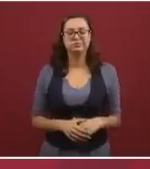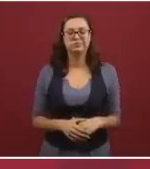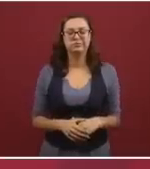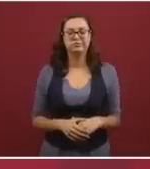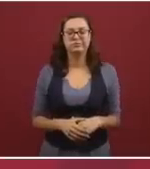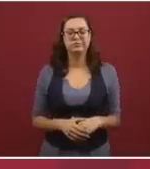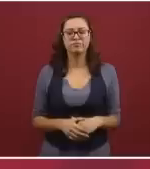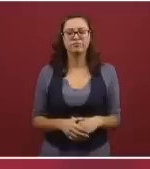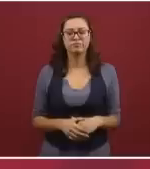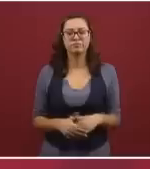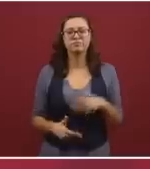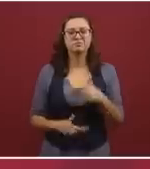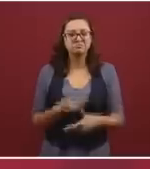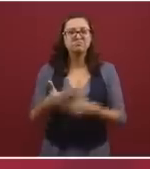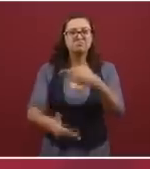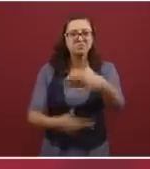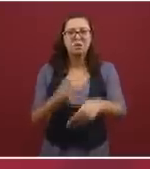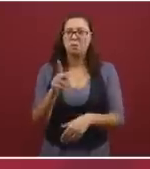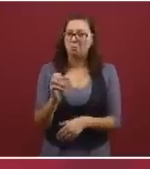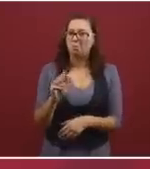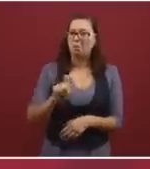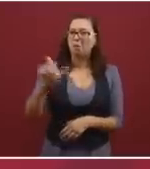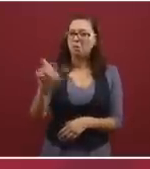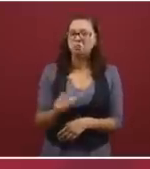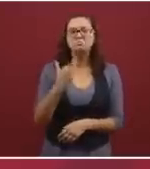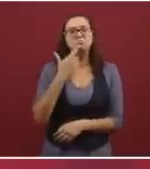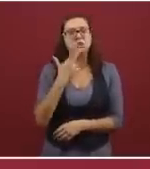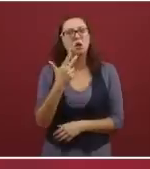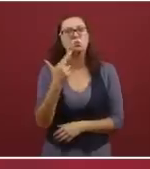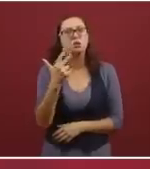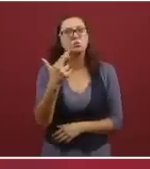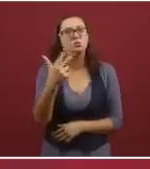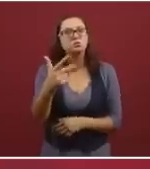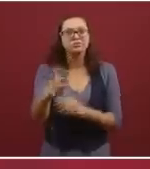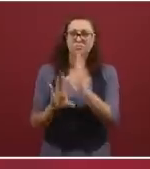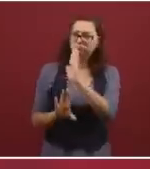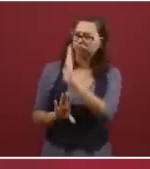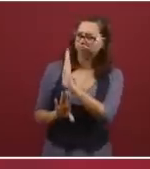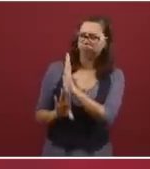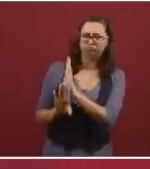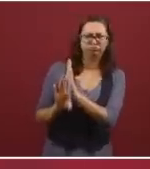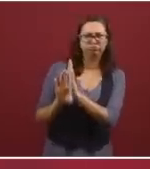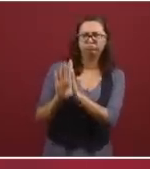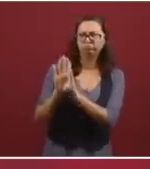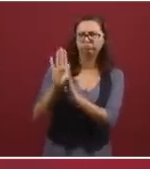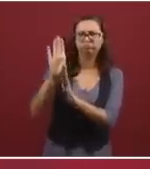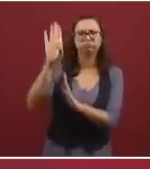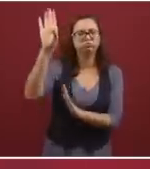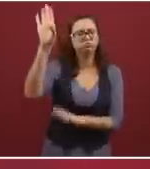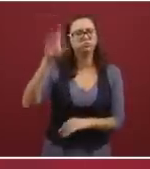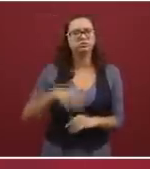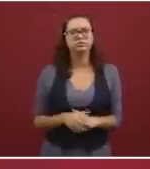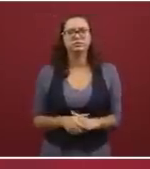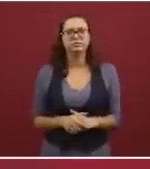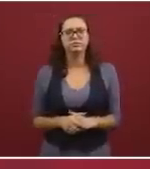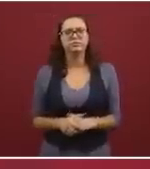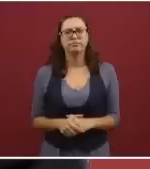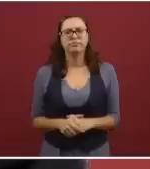va en franca recuperación la producción petrolera, que